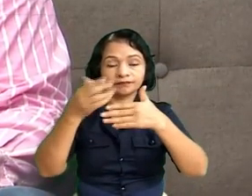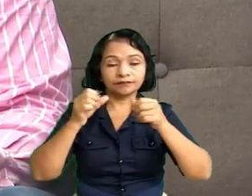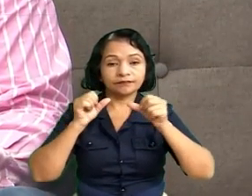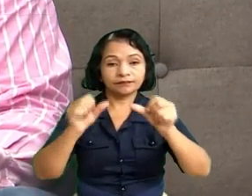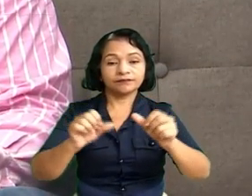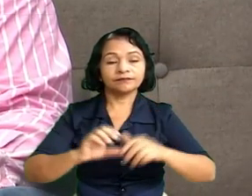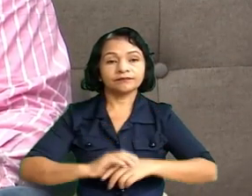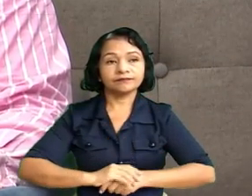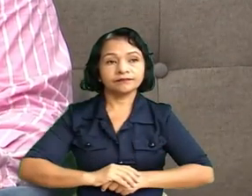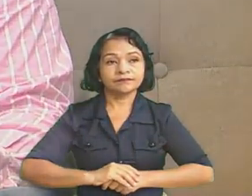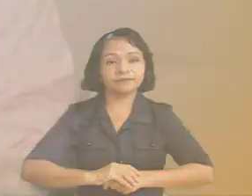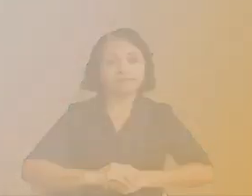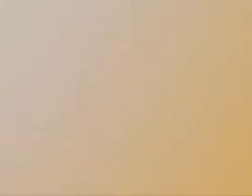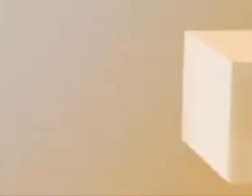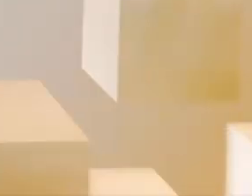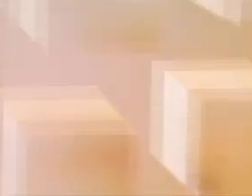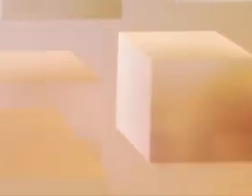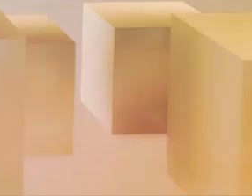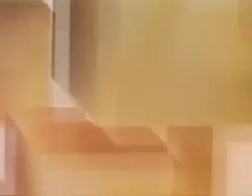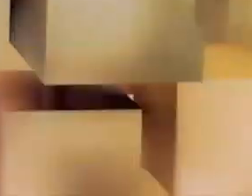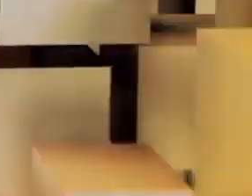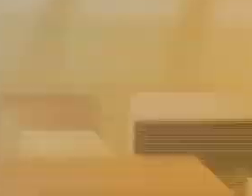volvemos.